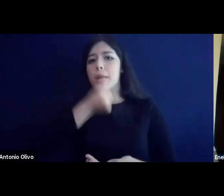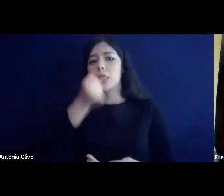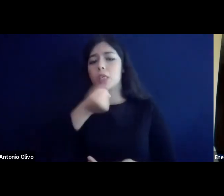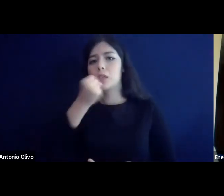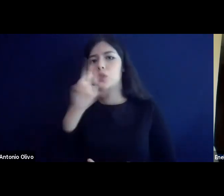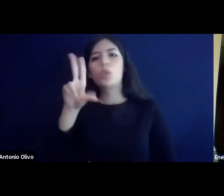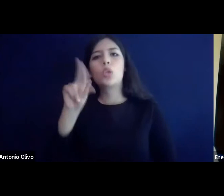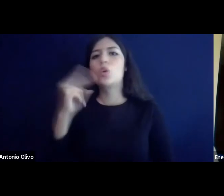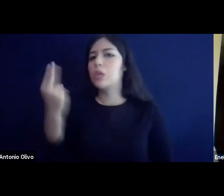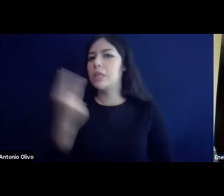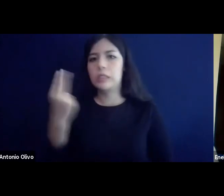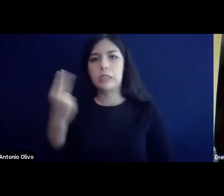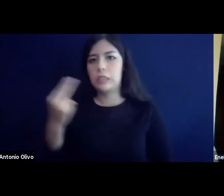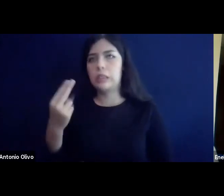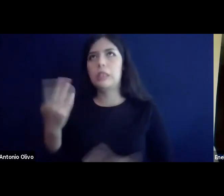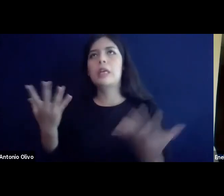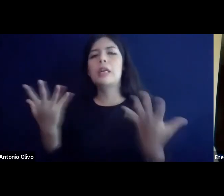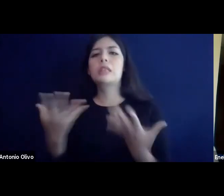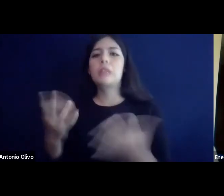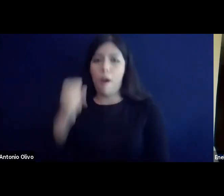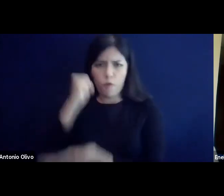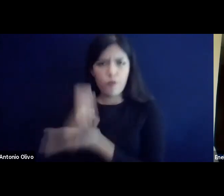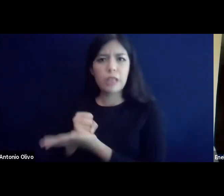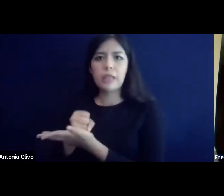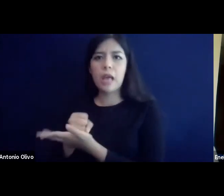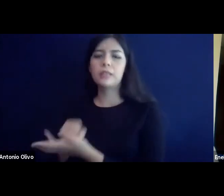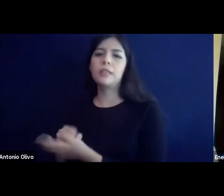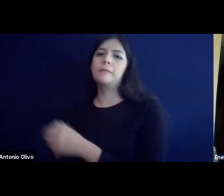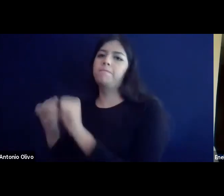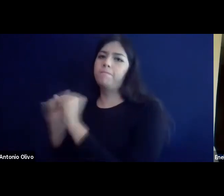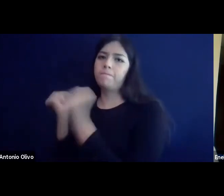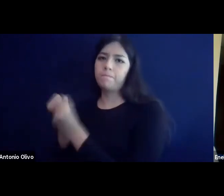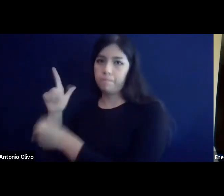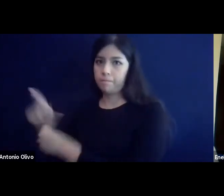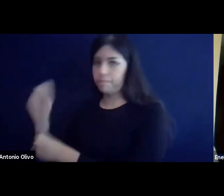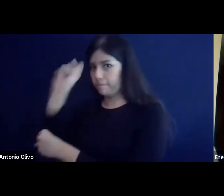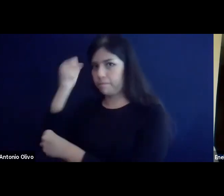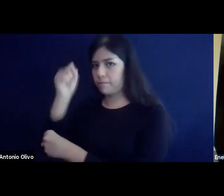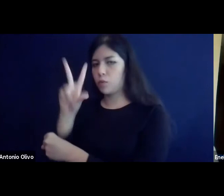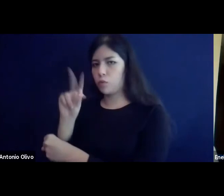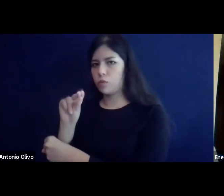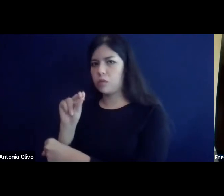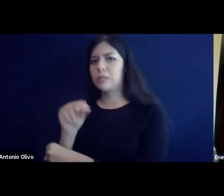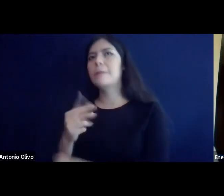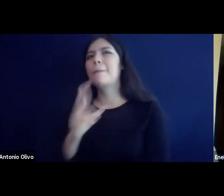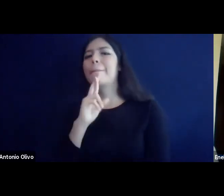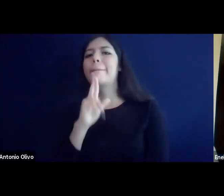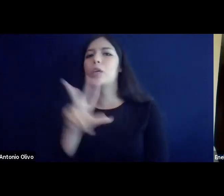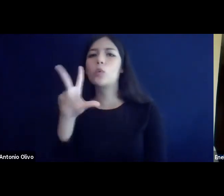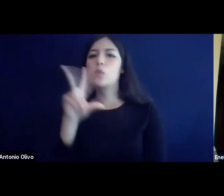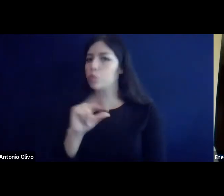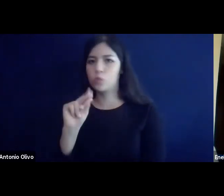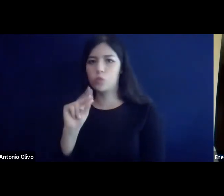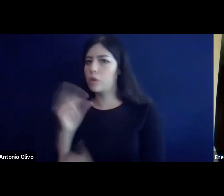servicio social y que se recomienda no hacerlo, no realizarlo, para